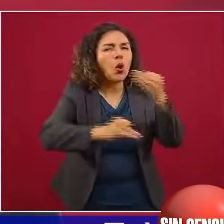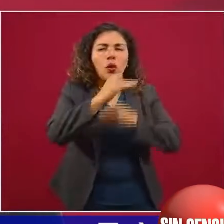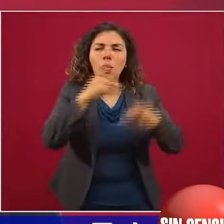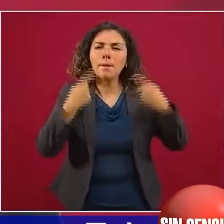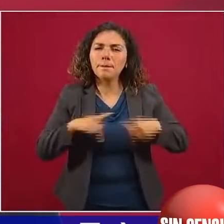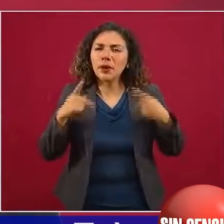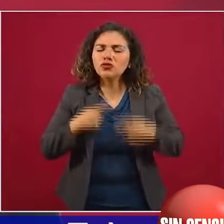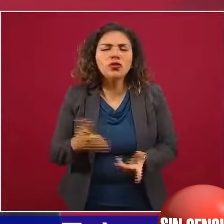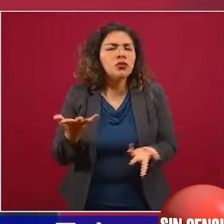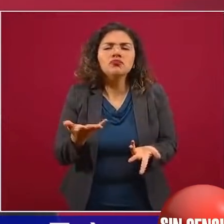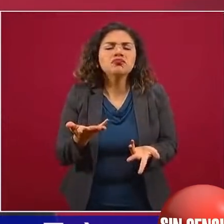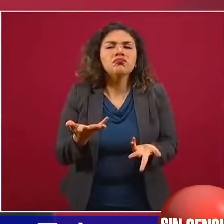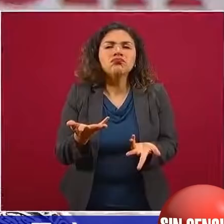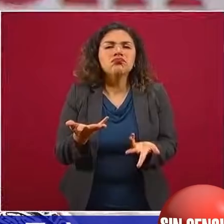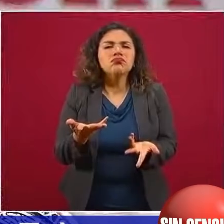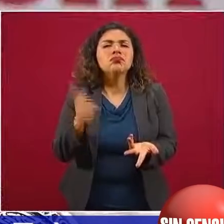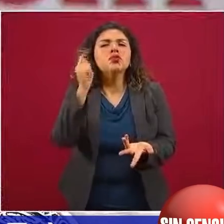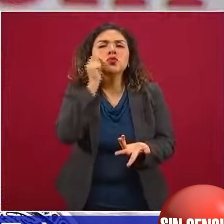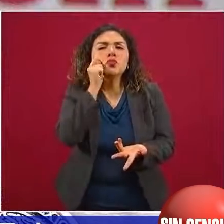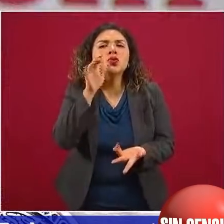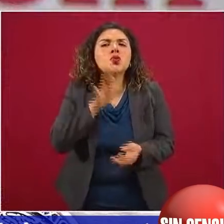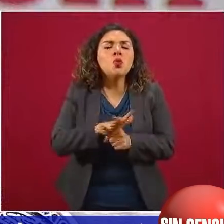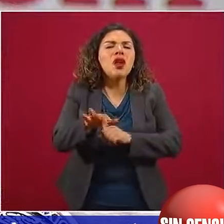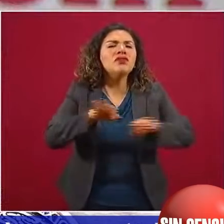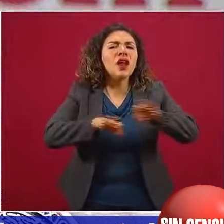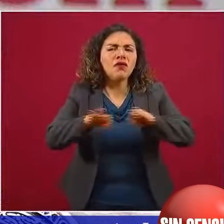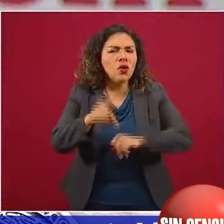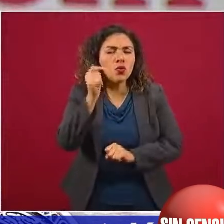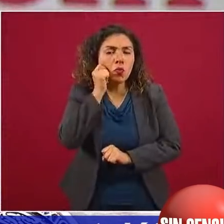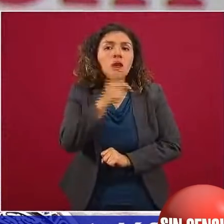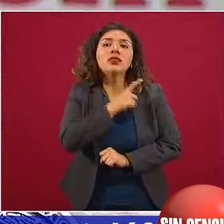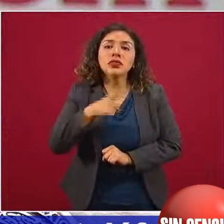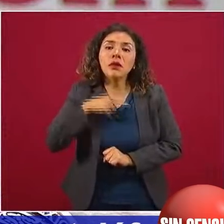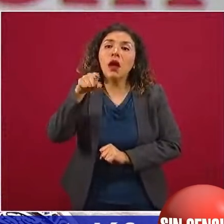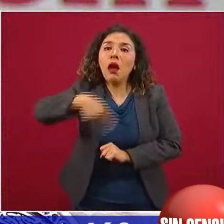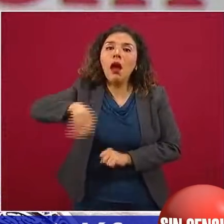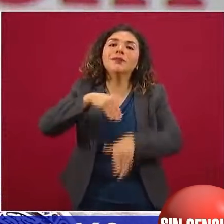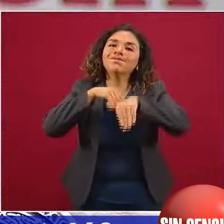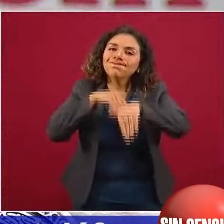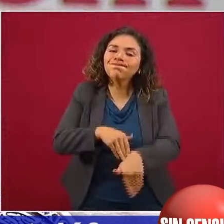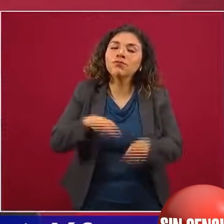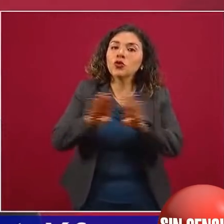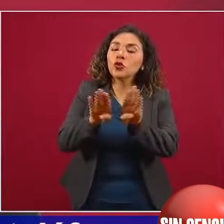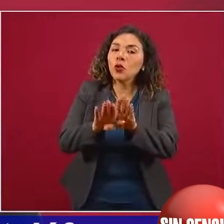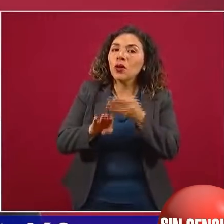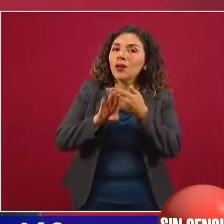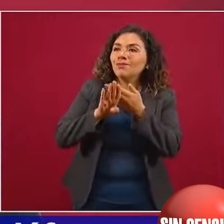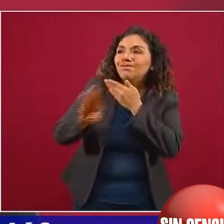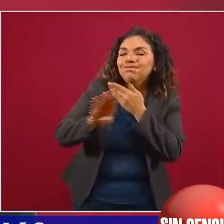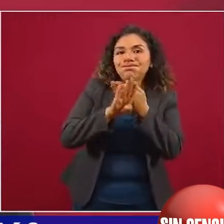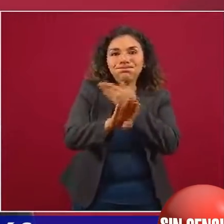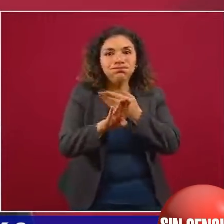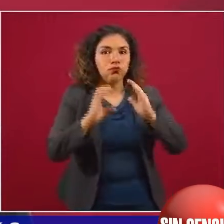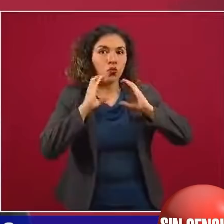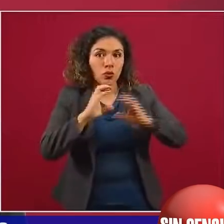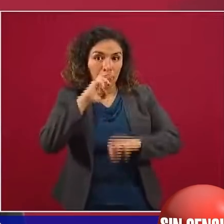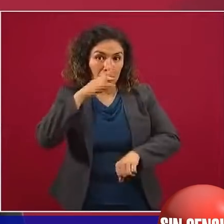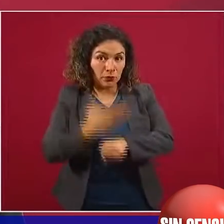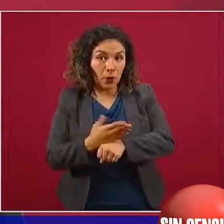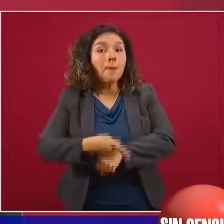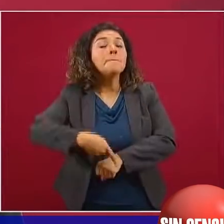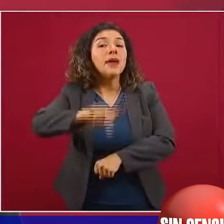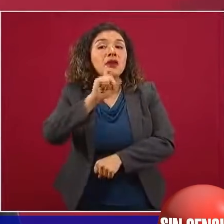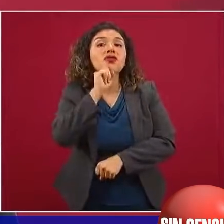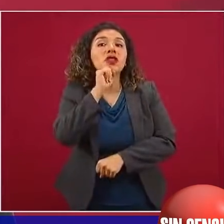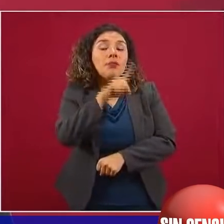ciudadanía, independientemente de su condición de empleo, atender las medidas de prevención pero hay una responsabilidad